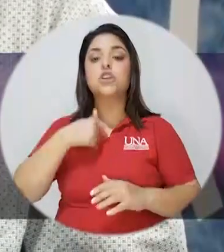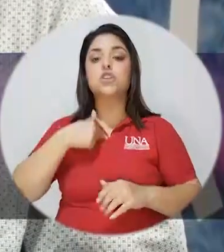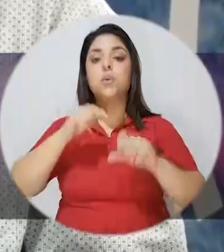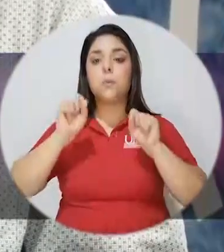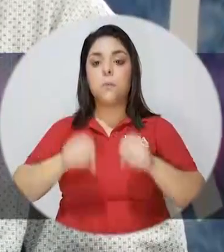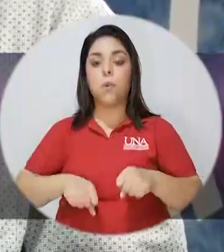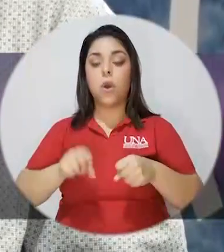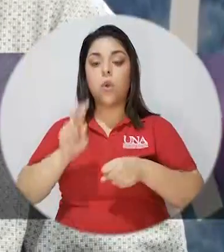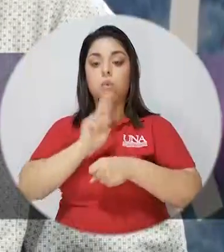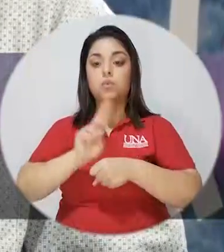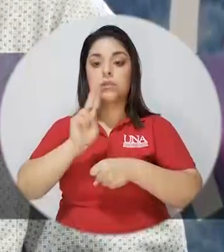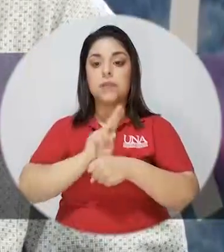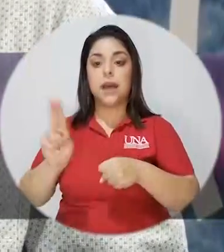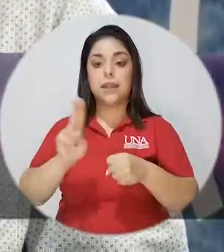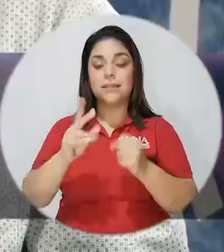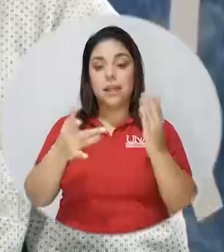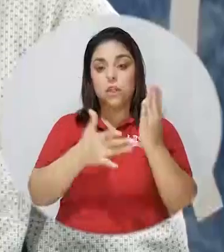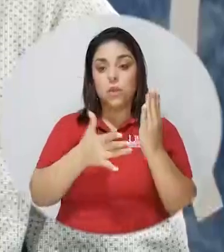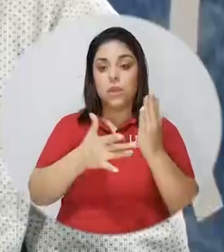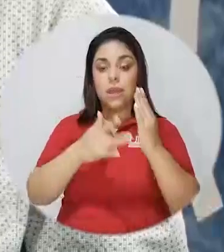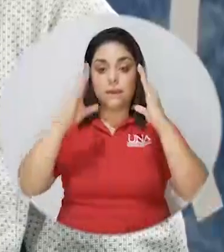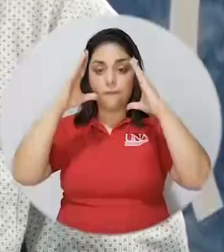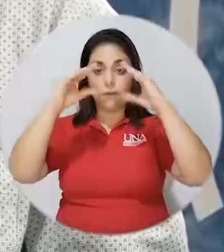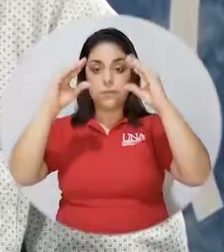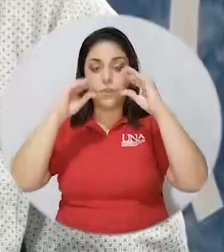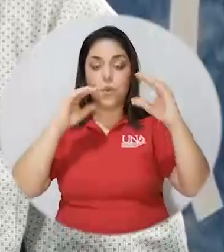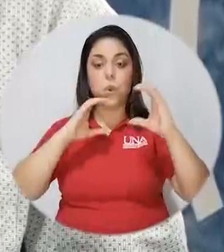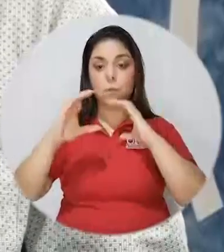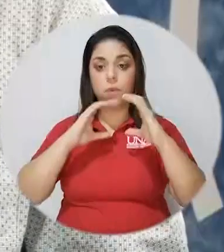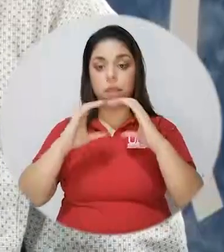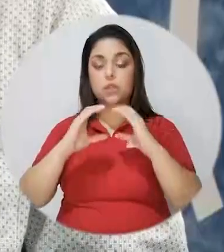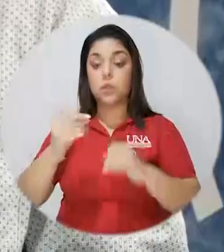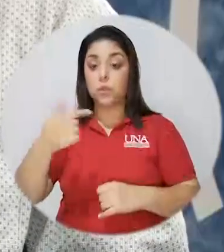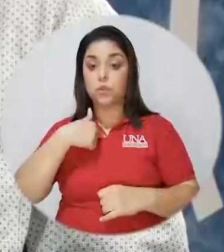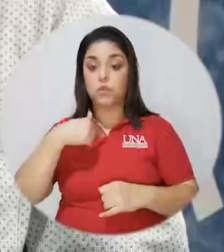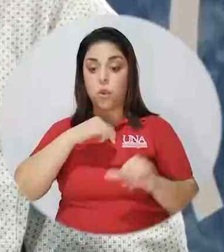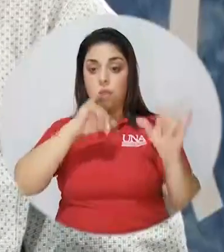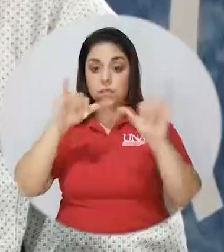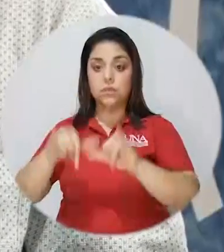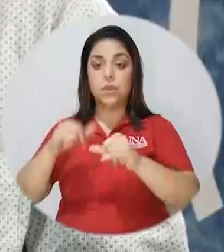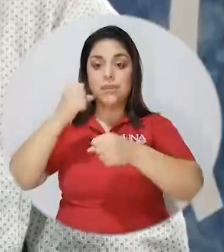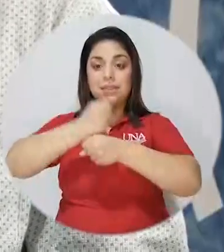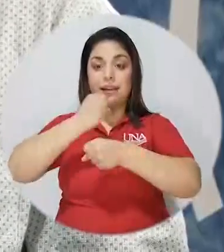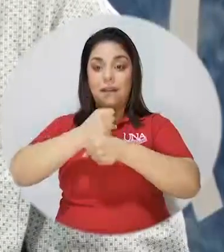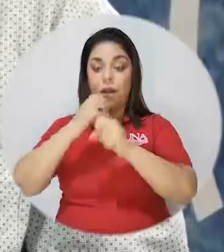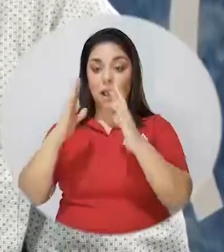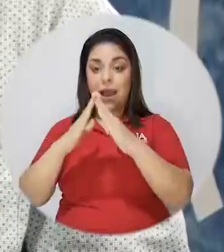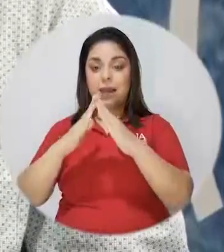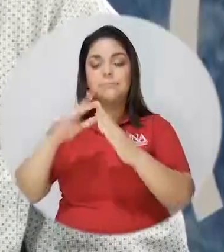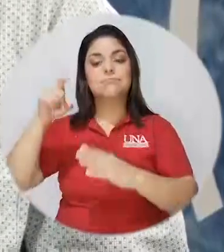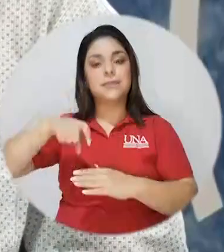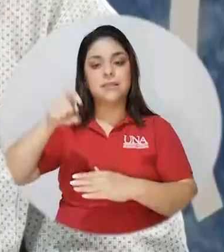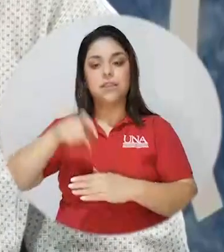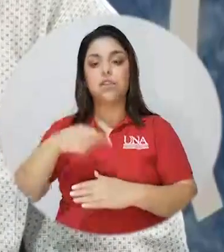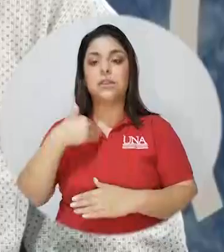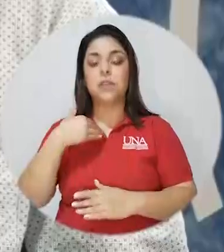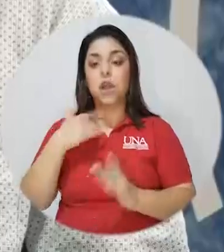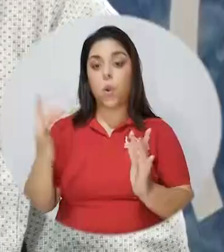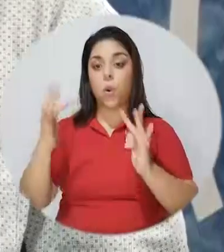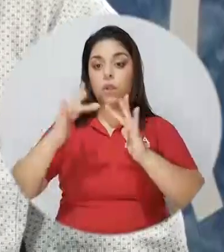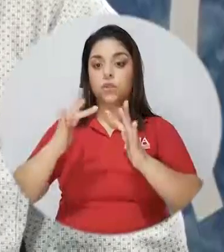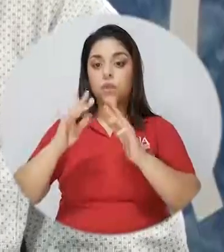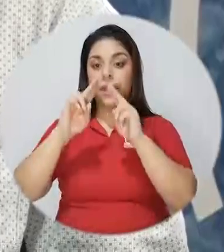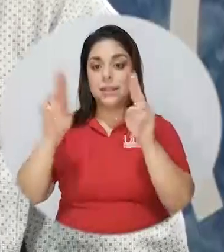de las tecnologías de información y comunicación. Entonces, si yo estoy como teletrabajador en mi hogar, pues necesito tener una